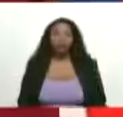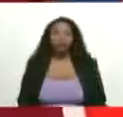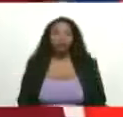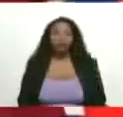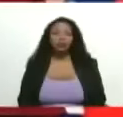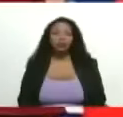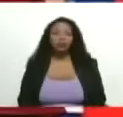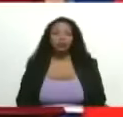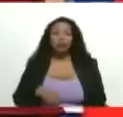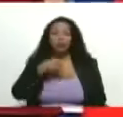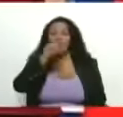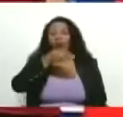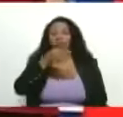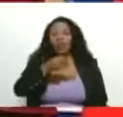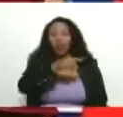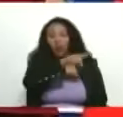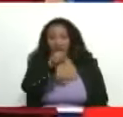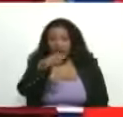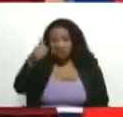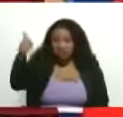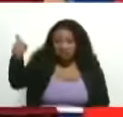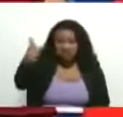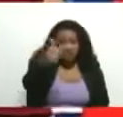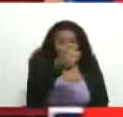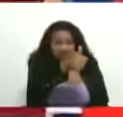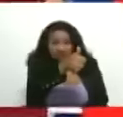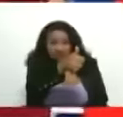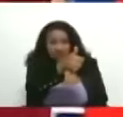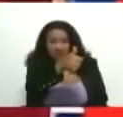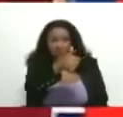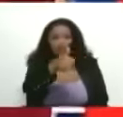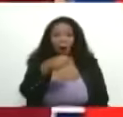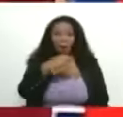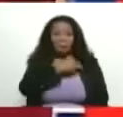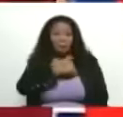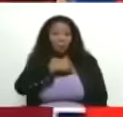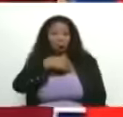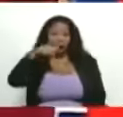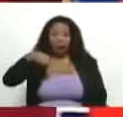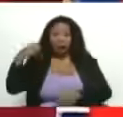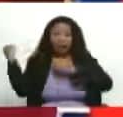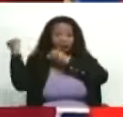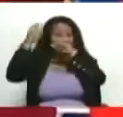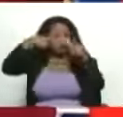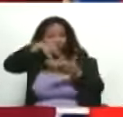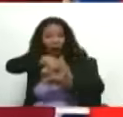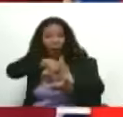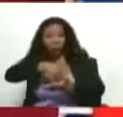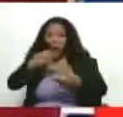Buenas tardes, ¿cómo están? ¿Cómo está la moral en Carabobo?